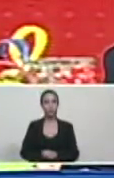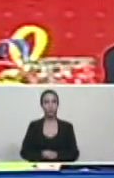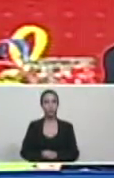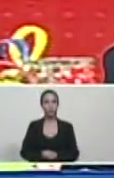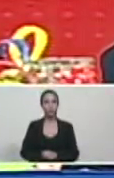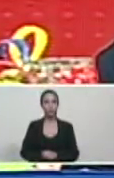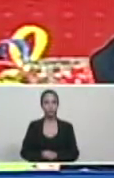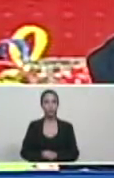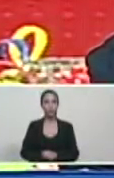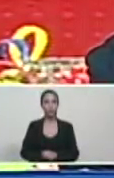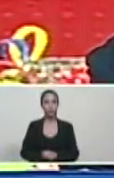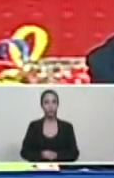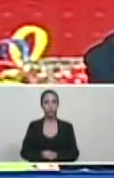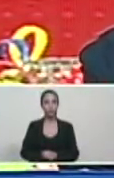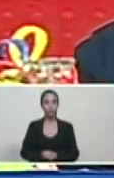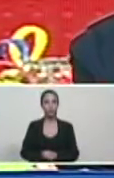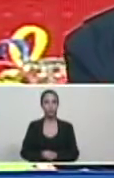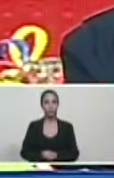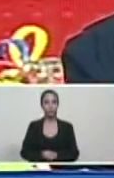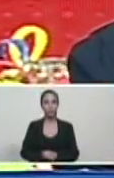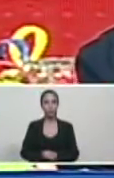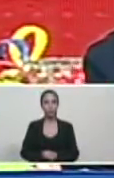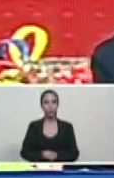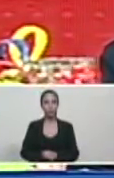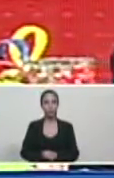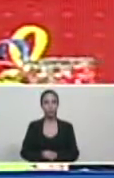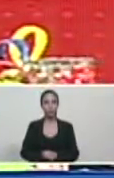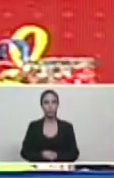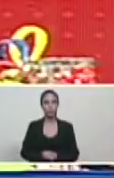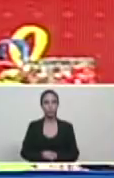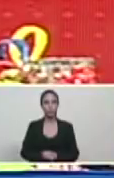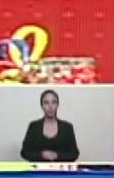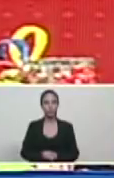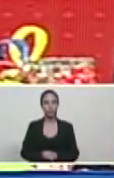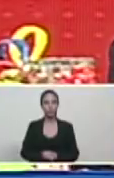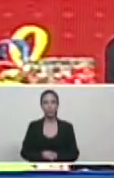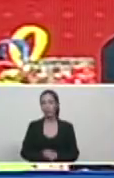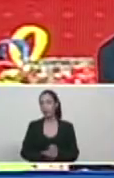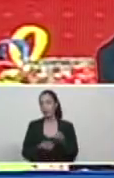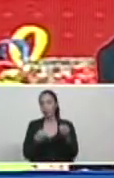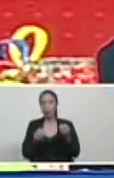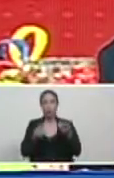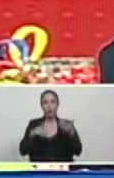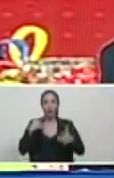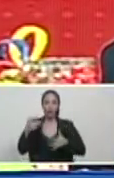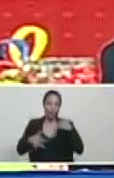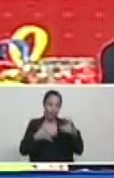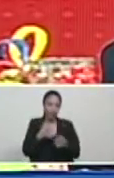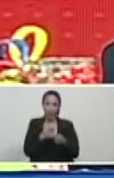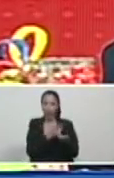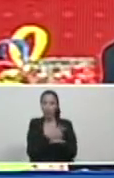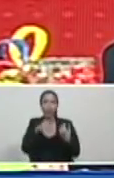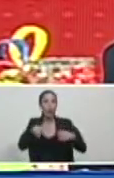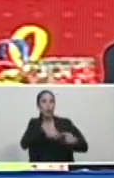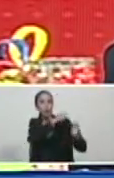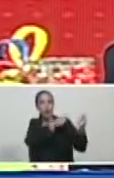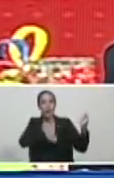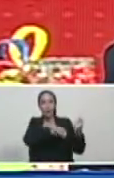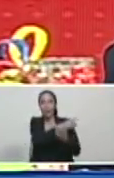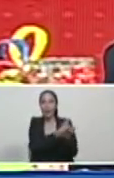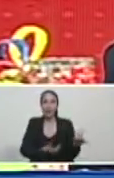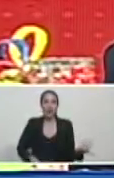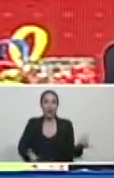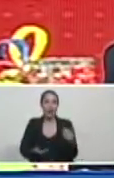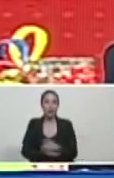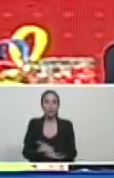los colectivos, la Casa de Alimentación, el Movimiento César Rengifo, la Orquesta Simón Bolívar,